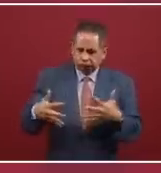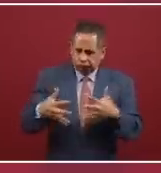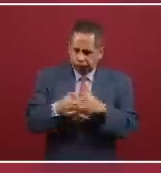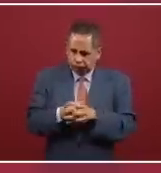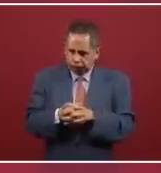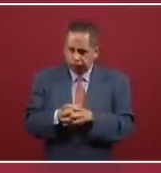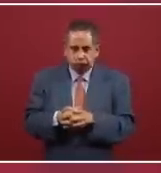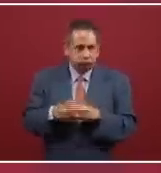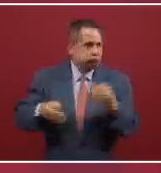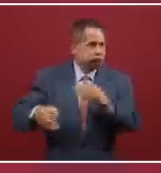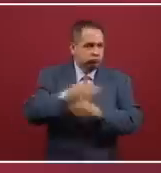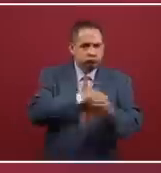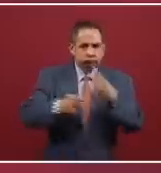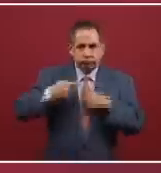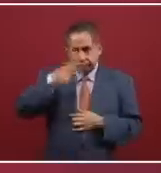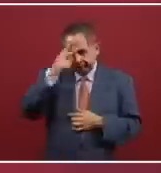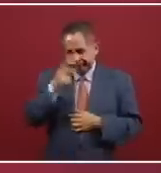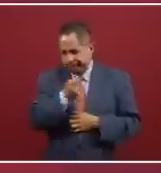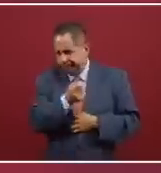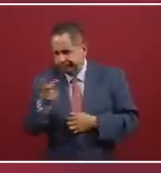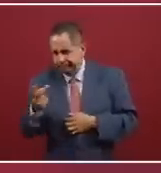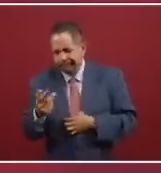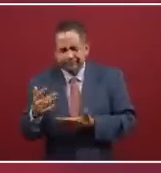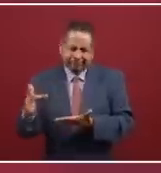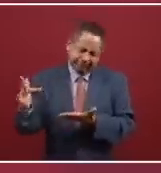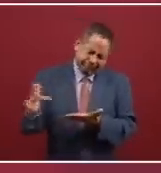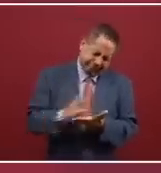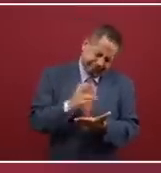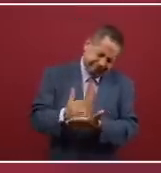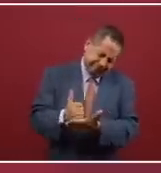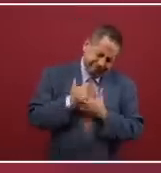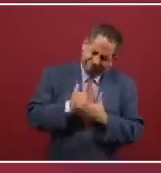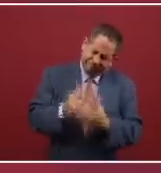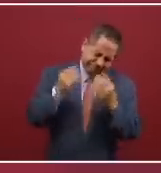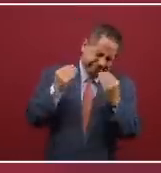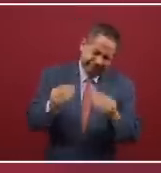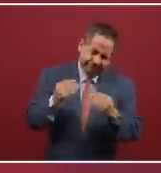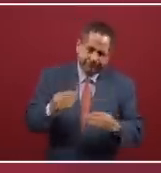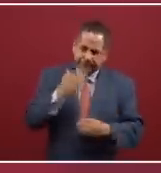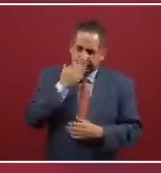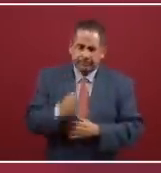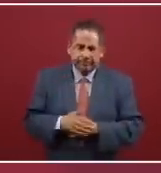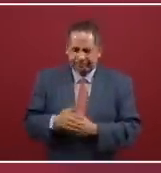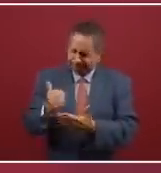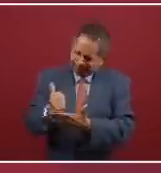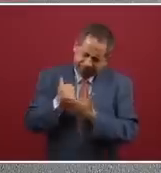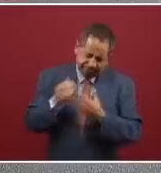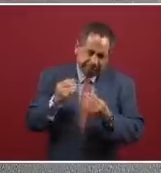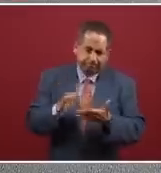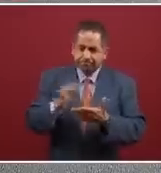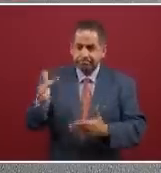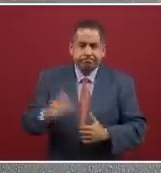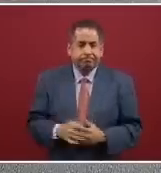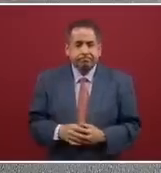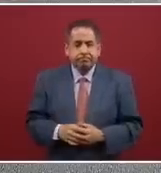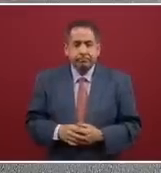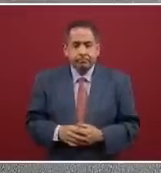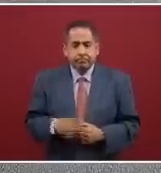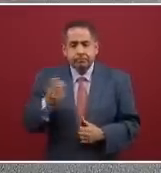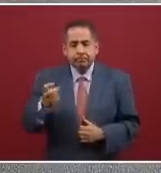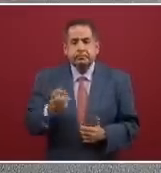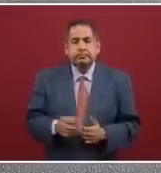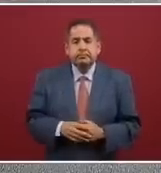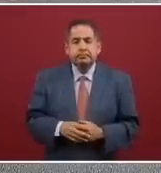todos los mexicanos y eso ayudó muchísimo mucho mucho por